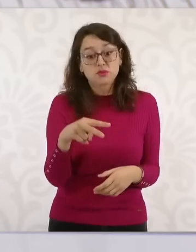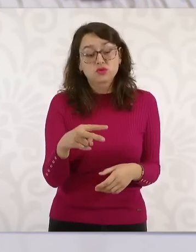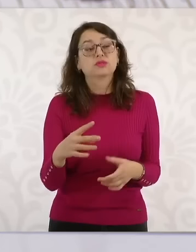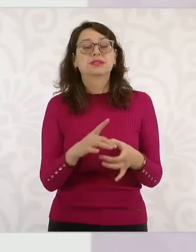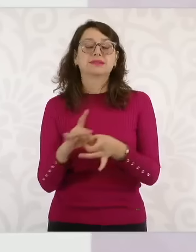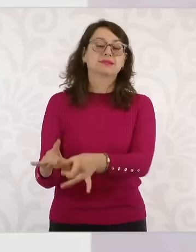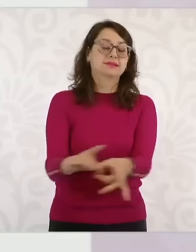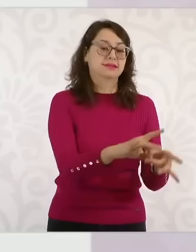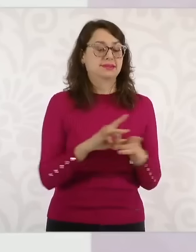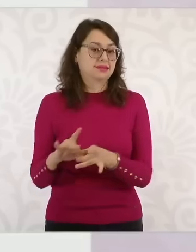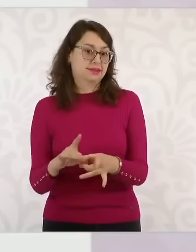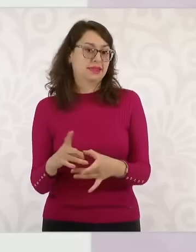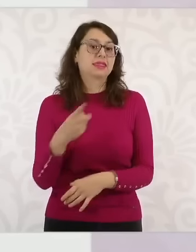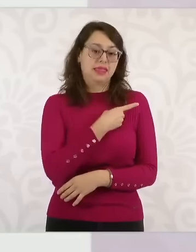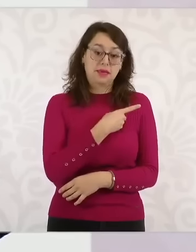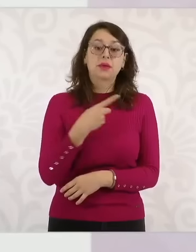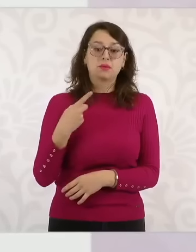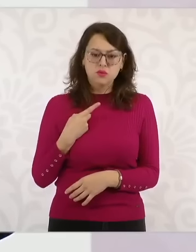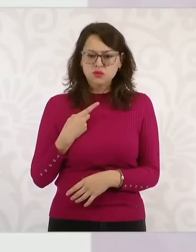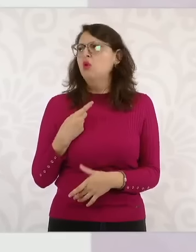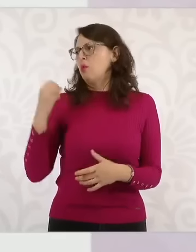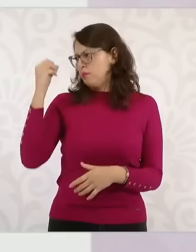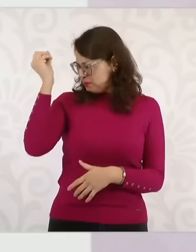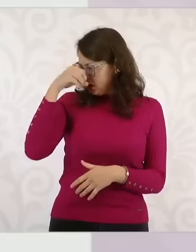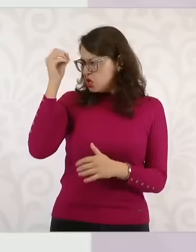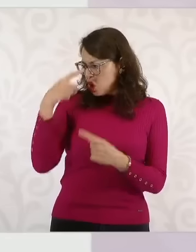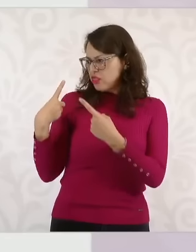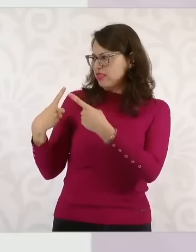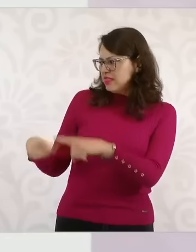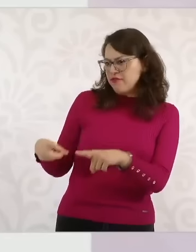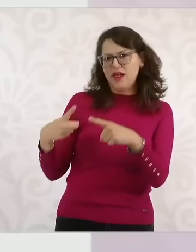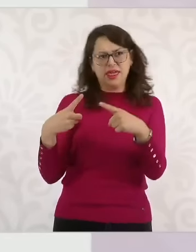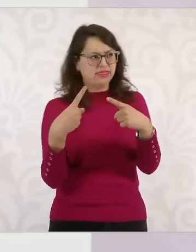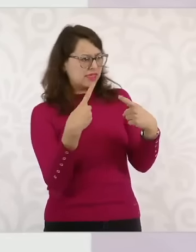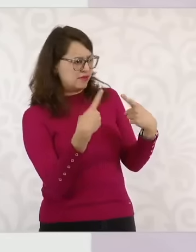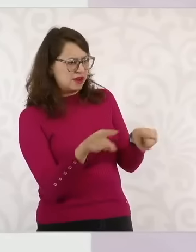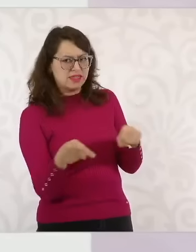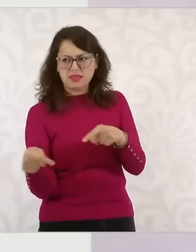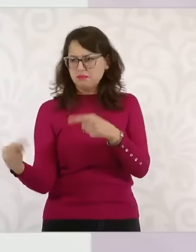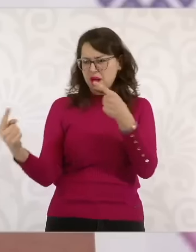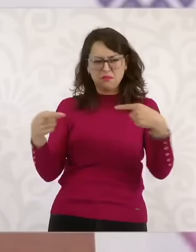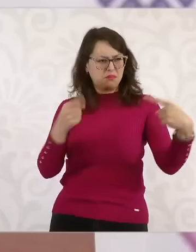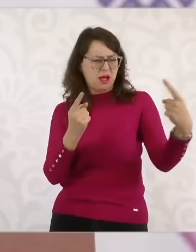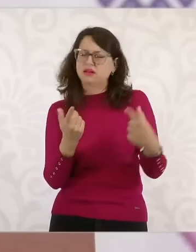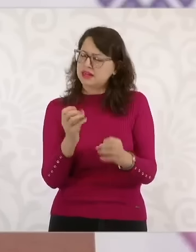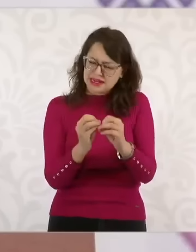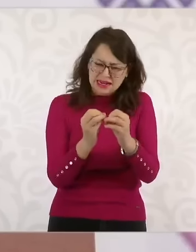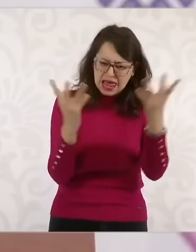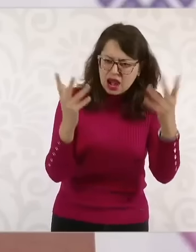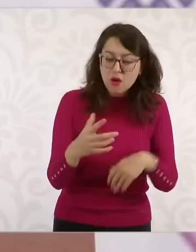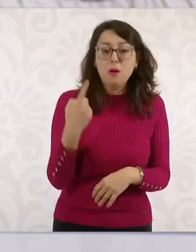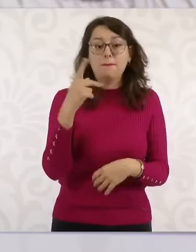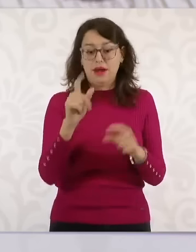Mantenernos unidos. Hay diferencias, sí hay diferencias, pero la soberanía es la soberanía, la independencia